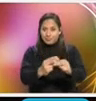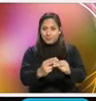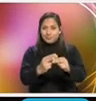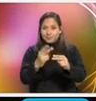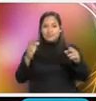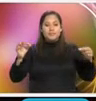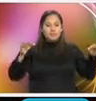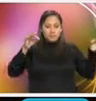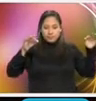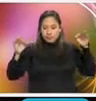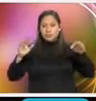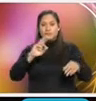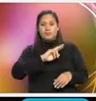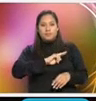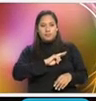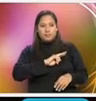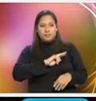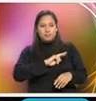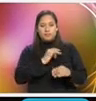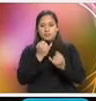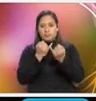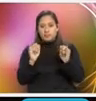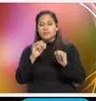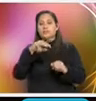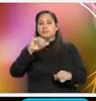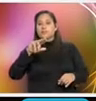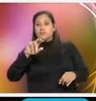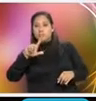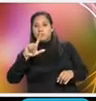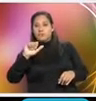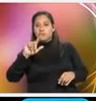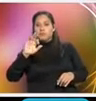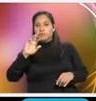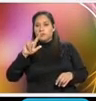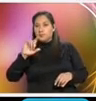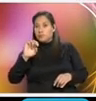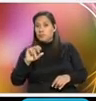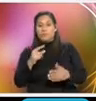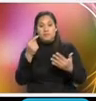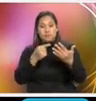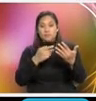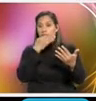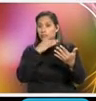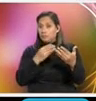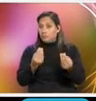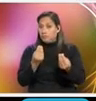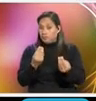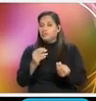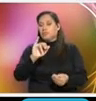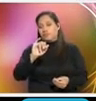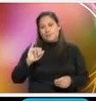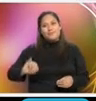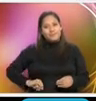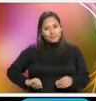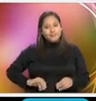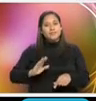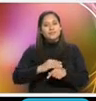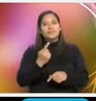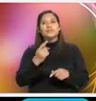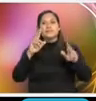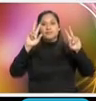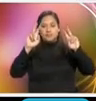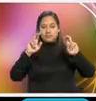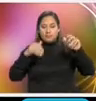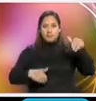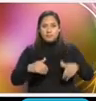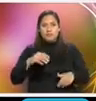del Ballet Independiente de Magnolia Flores. Muchas fiestas. Exacto, y eso es bien interesante, porque son obras que